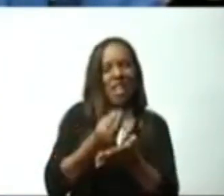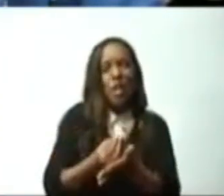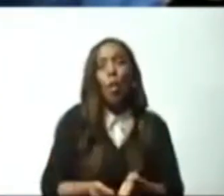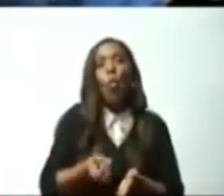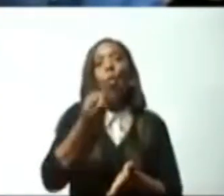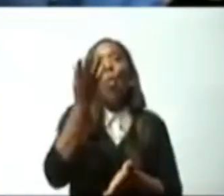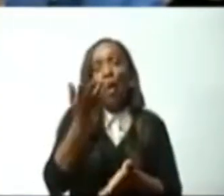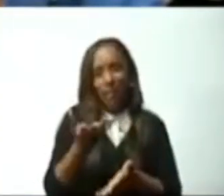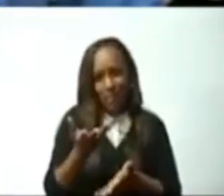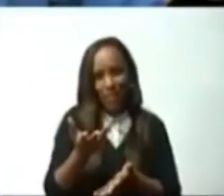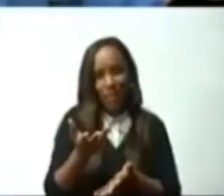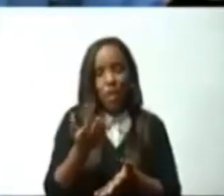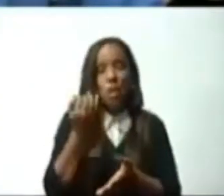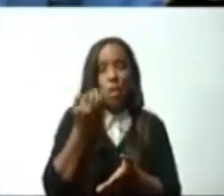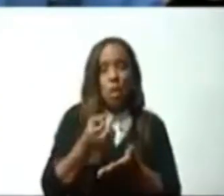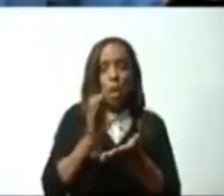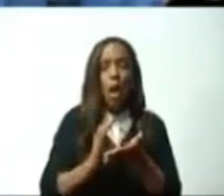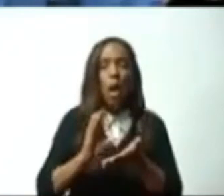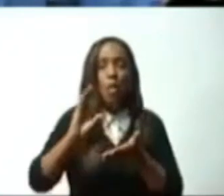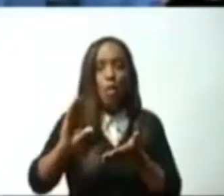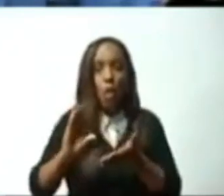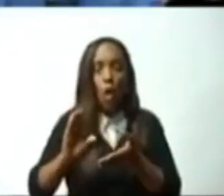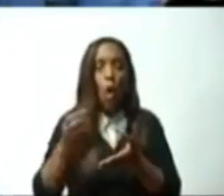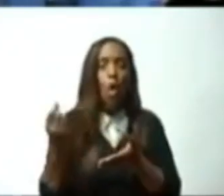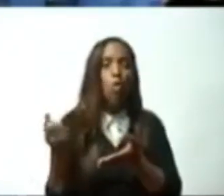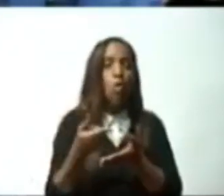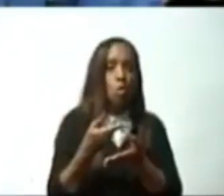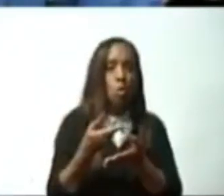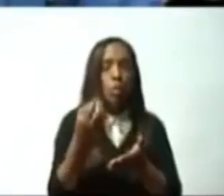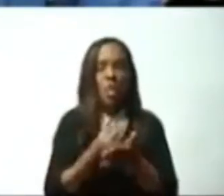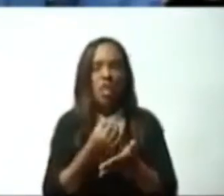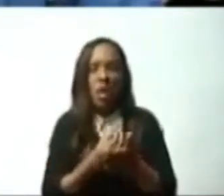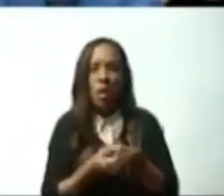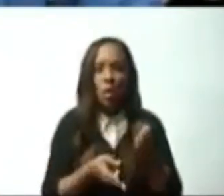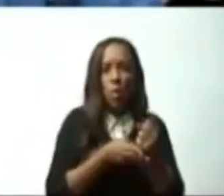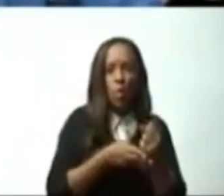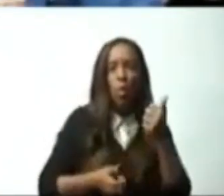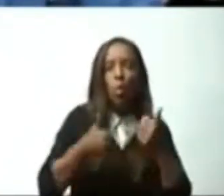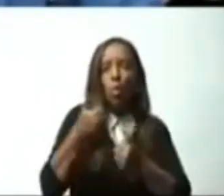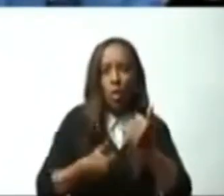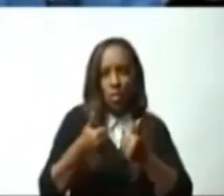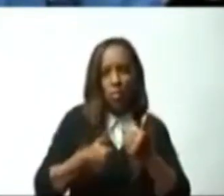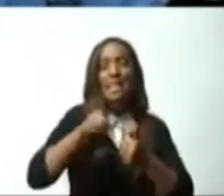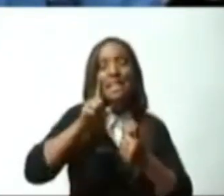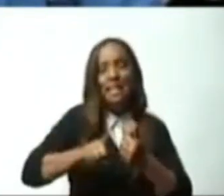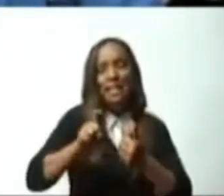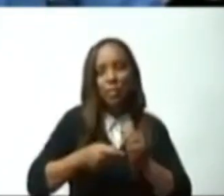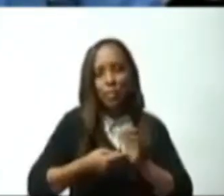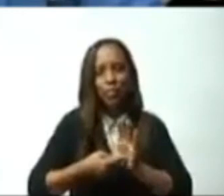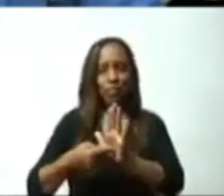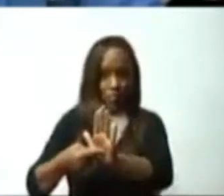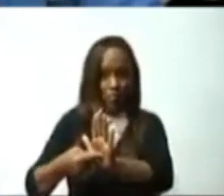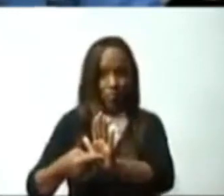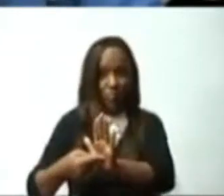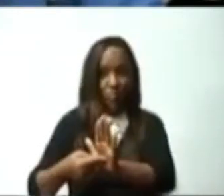parte, la totalidad de su cuenta individual. El tribunal ha encontrado que los